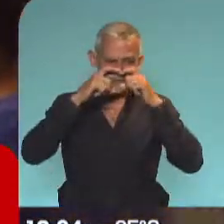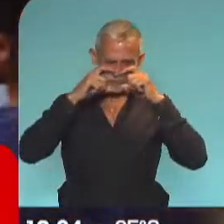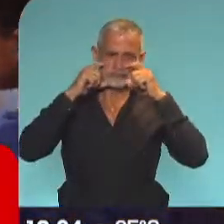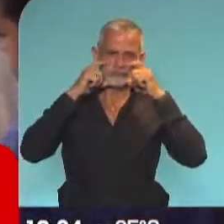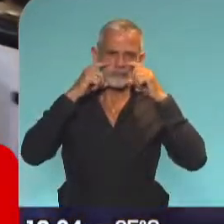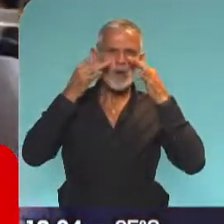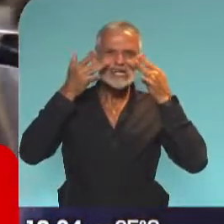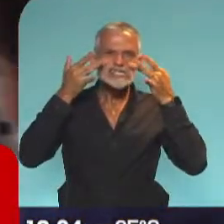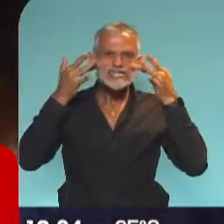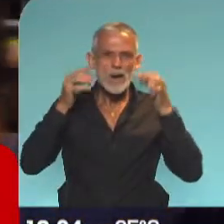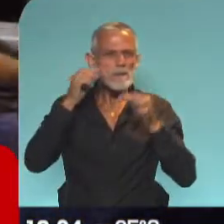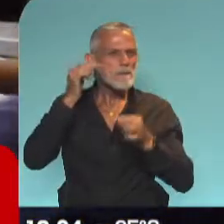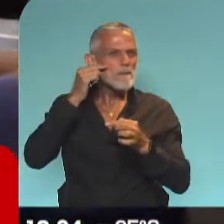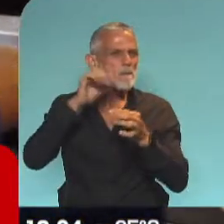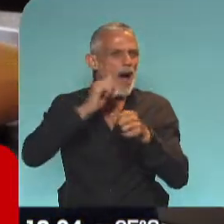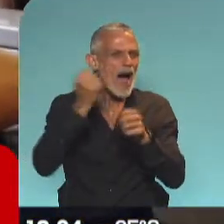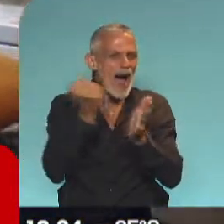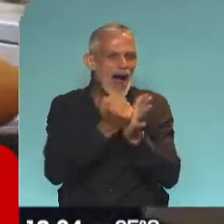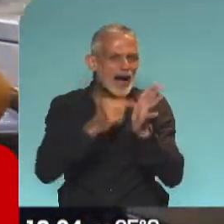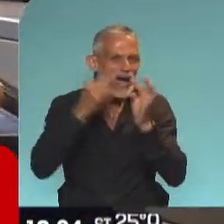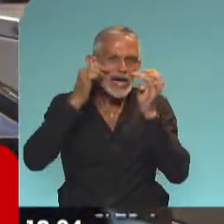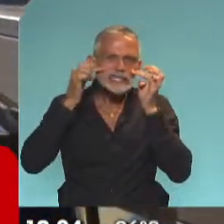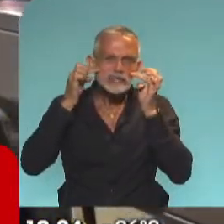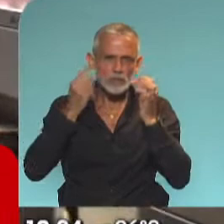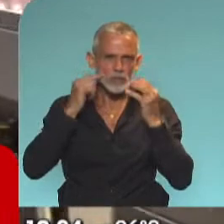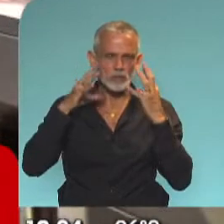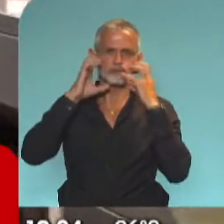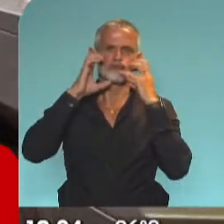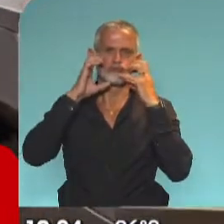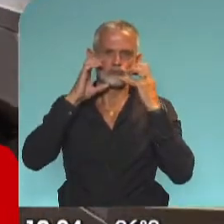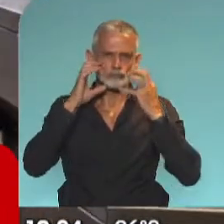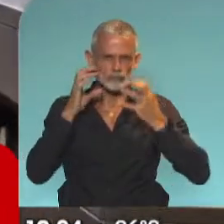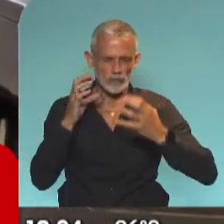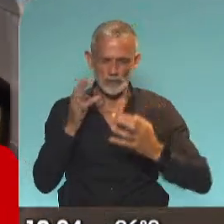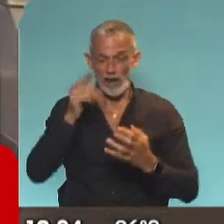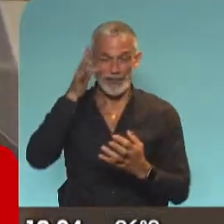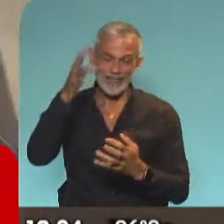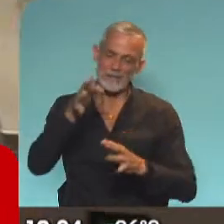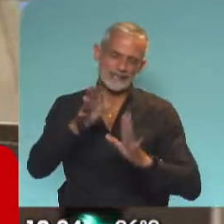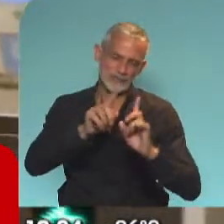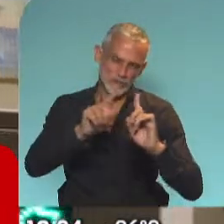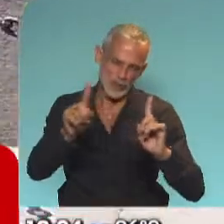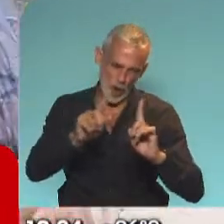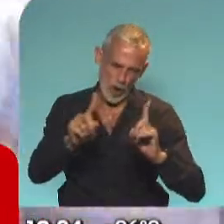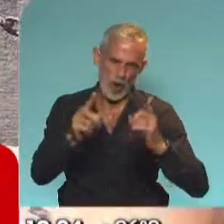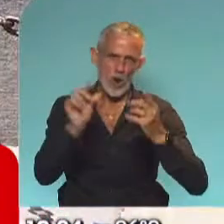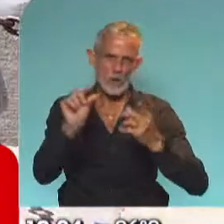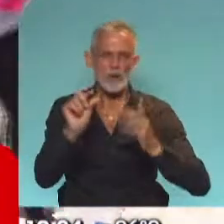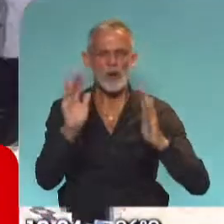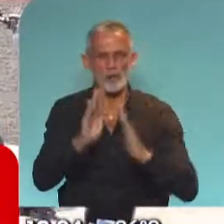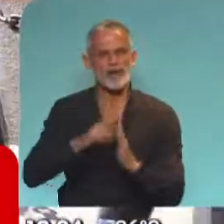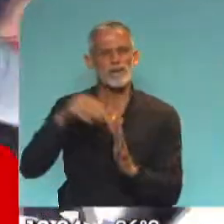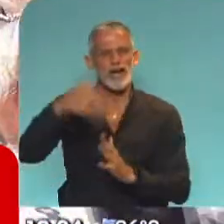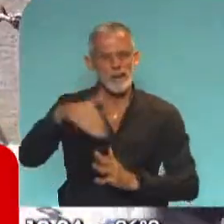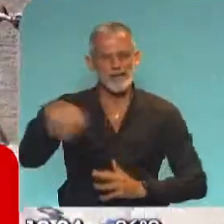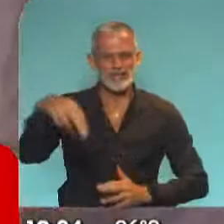de los barbijos que usan cuando van a atender a los pacientes. Y yo no digo que sean tan extremos los que andan caminando por la